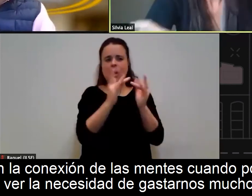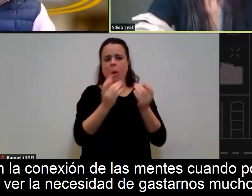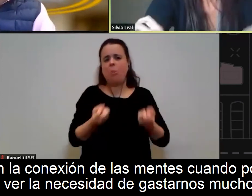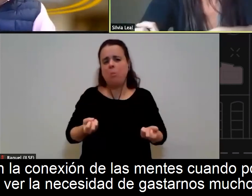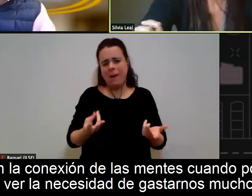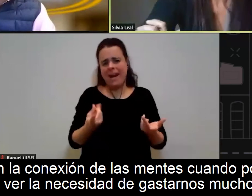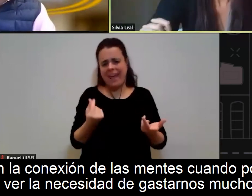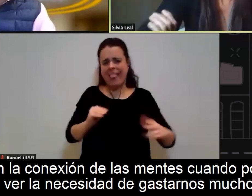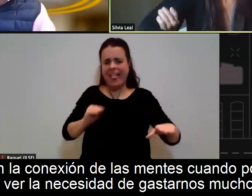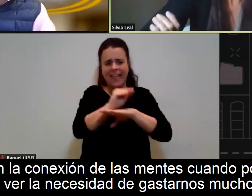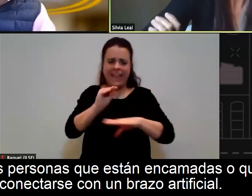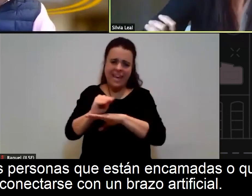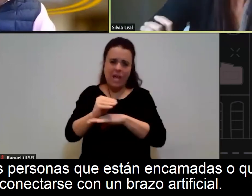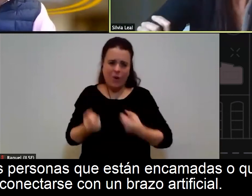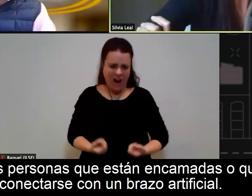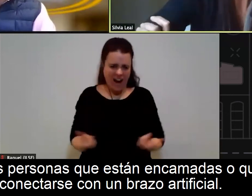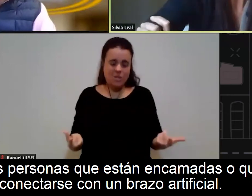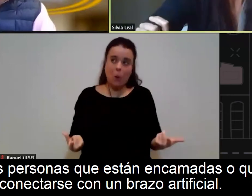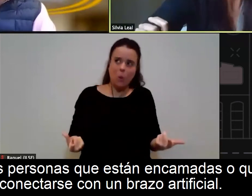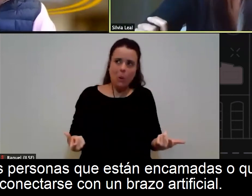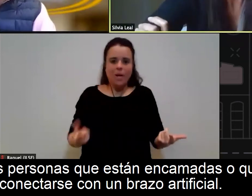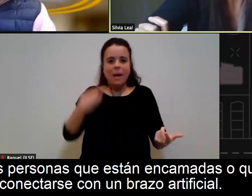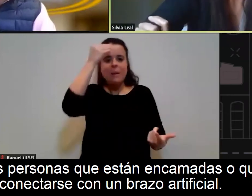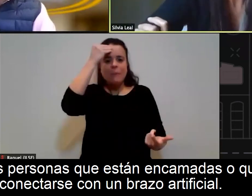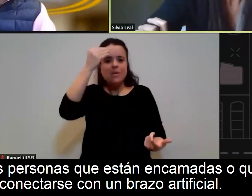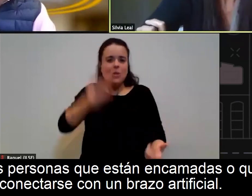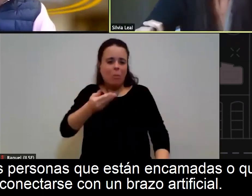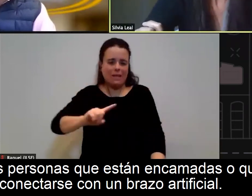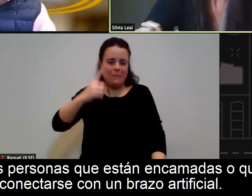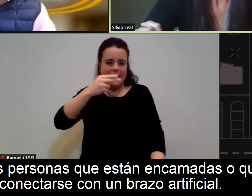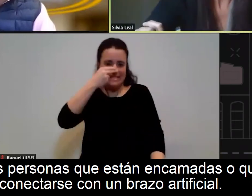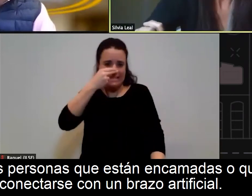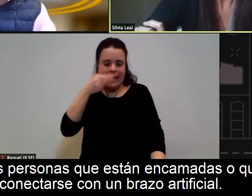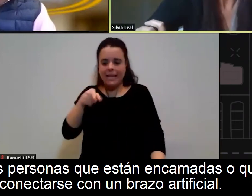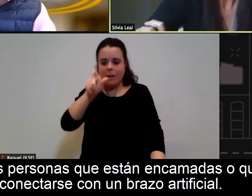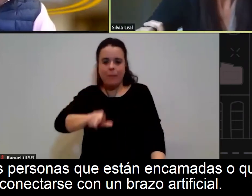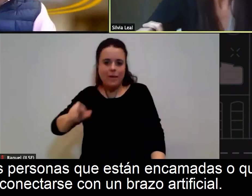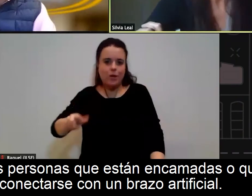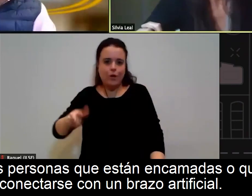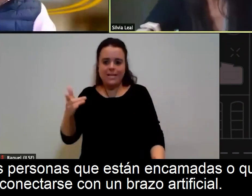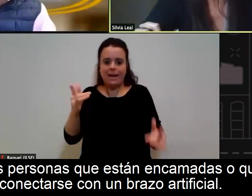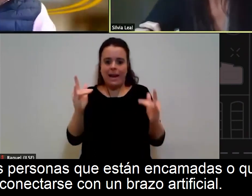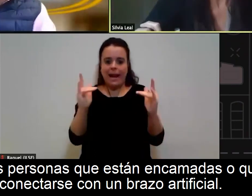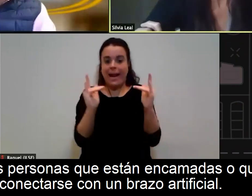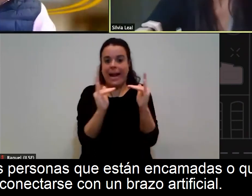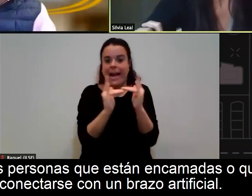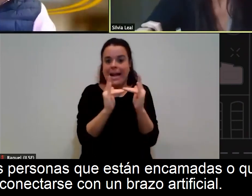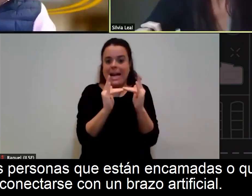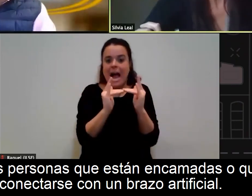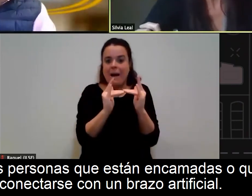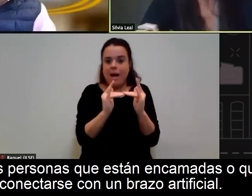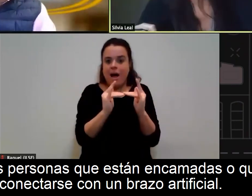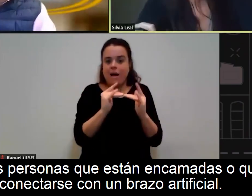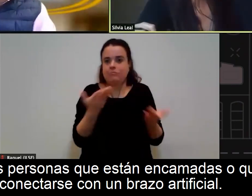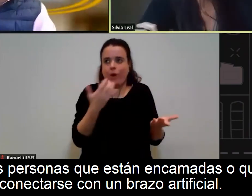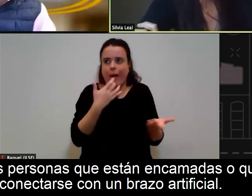mucho dinerito ahí. Veo todavía más el interés, bueno, pues de lo que comentabas, ¿no? De las personas que están engamadas o de las personas que necesitan conectarse